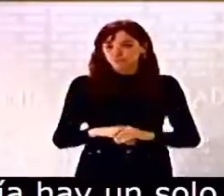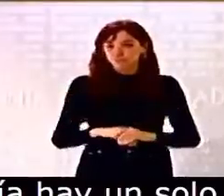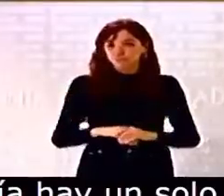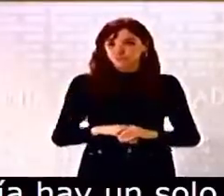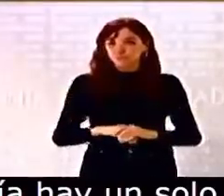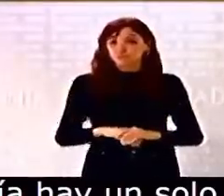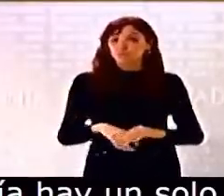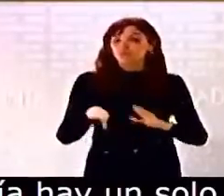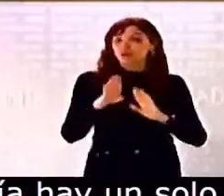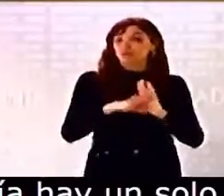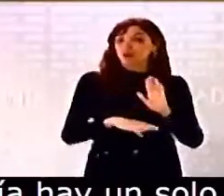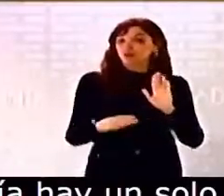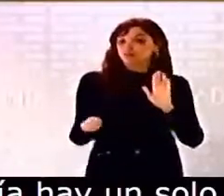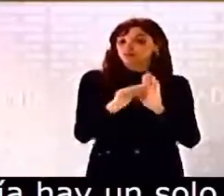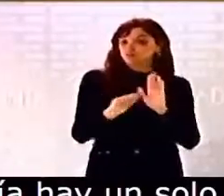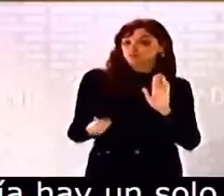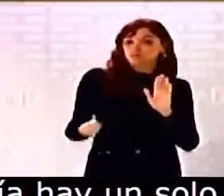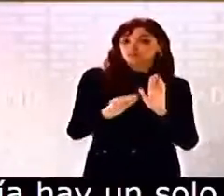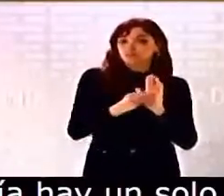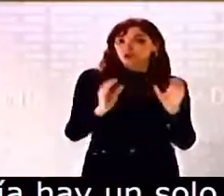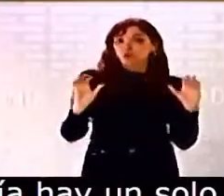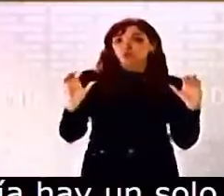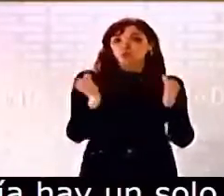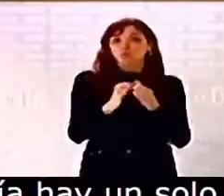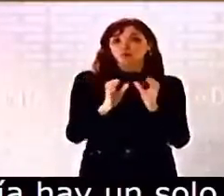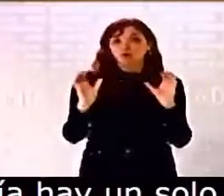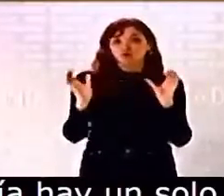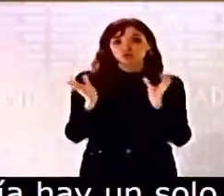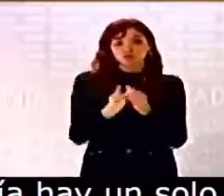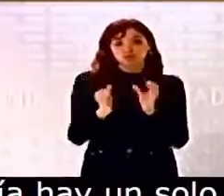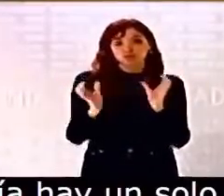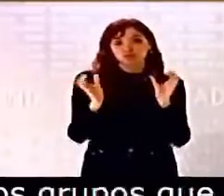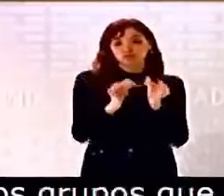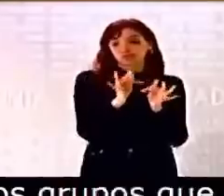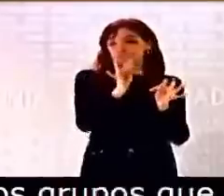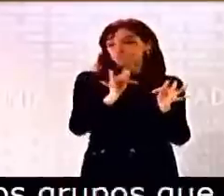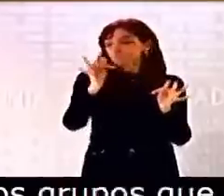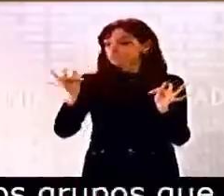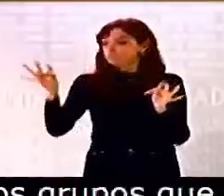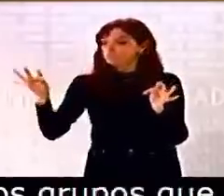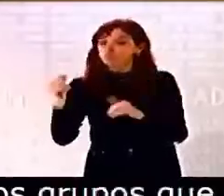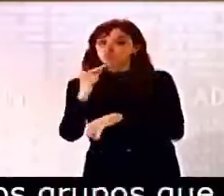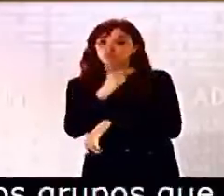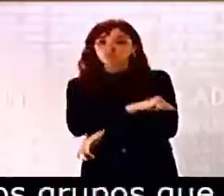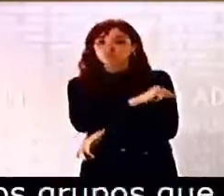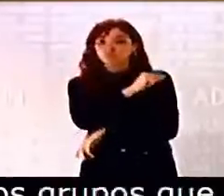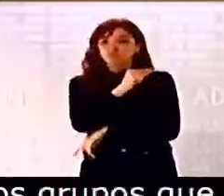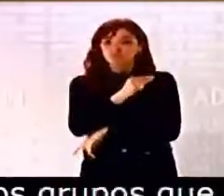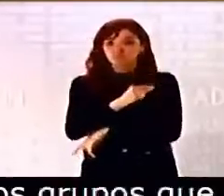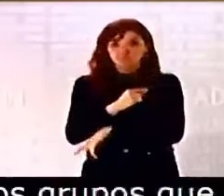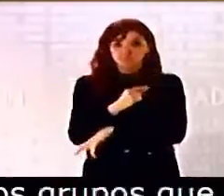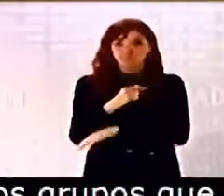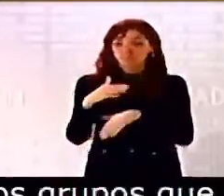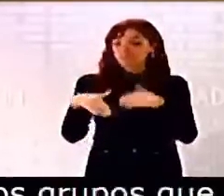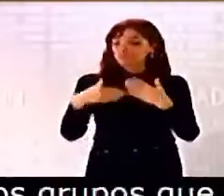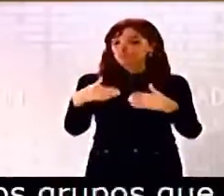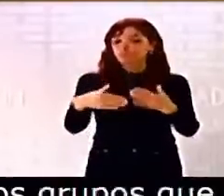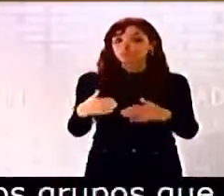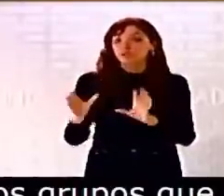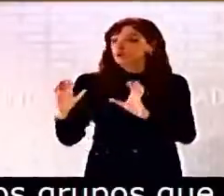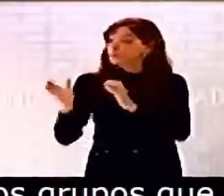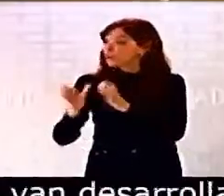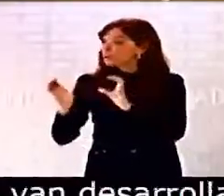al que se van incorporando los grupos que tienen que vacunarse a continuación, a medida que se van desarrollando las ponencias de